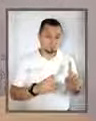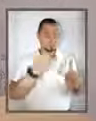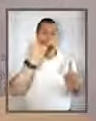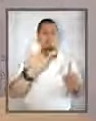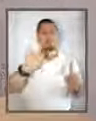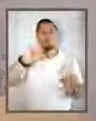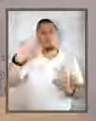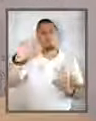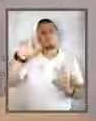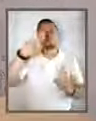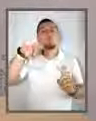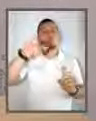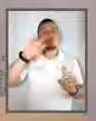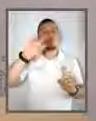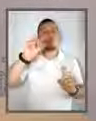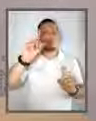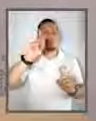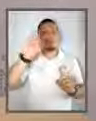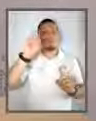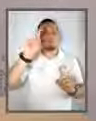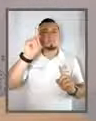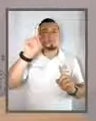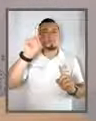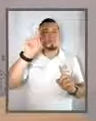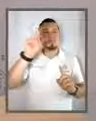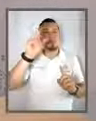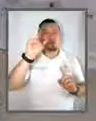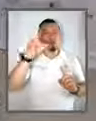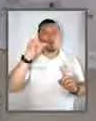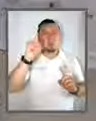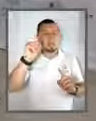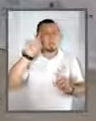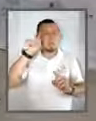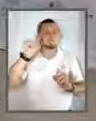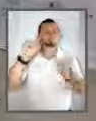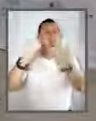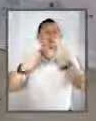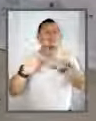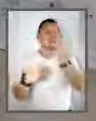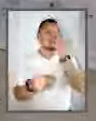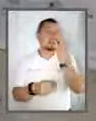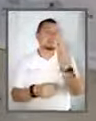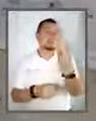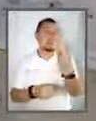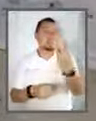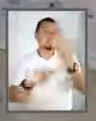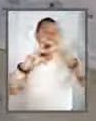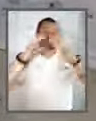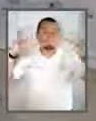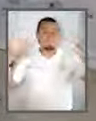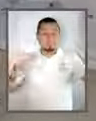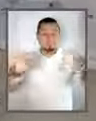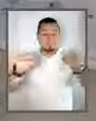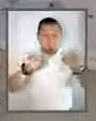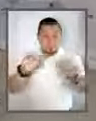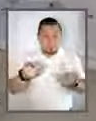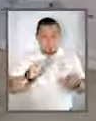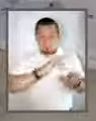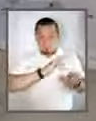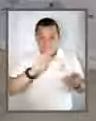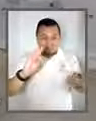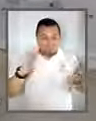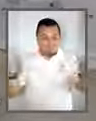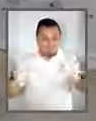de Patología Clínica. Nosotros seguiremos haciendo la revisión de todos y cada uno de los lugares en donde